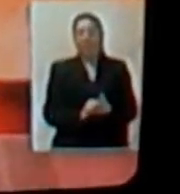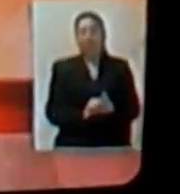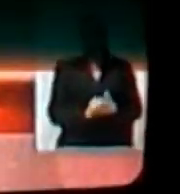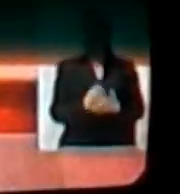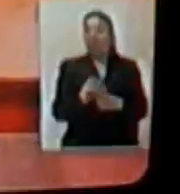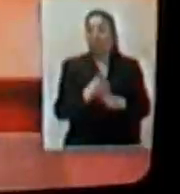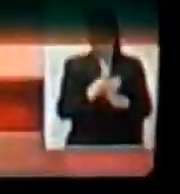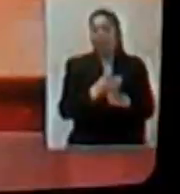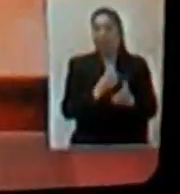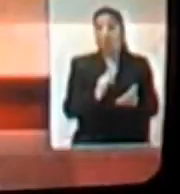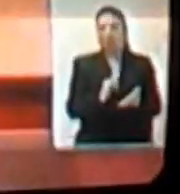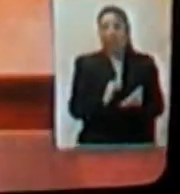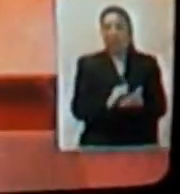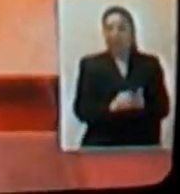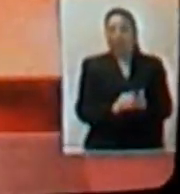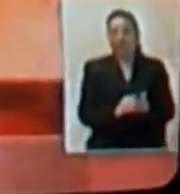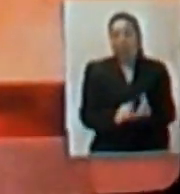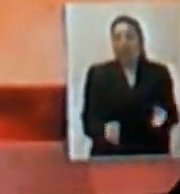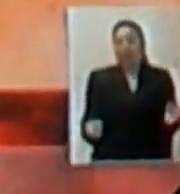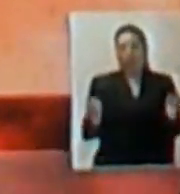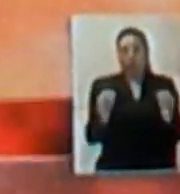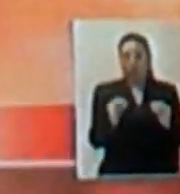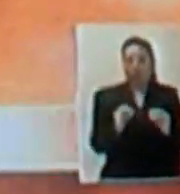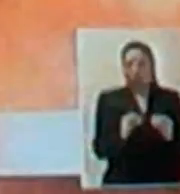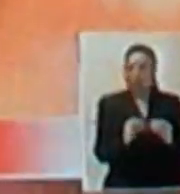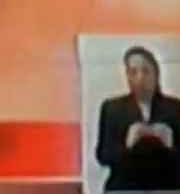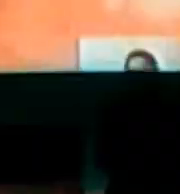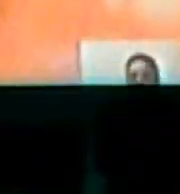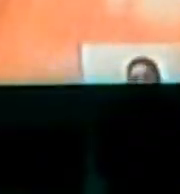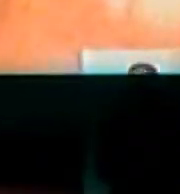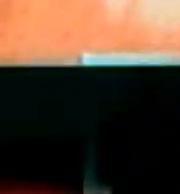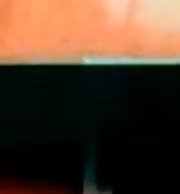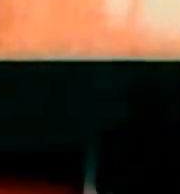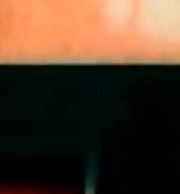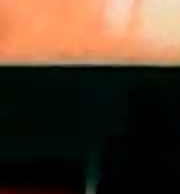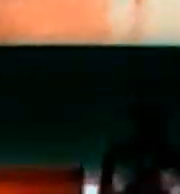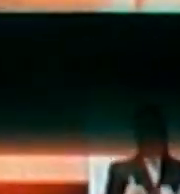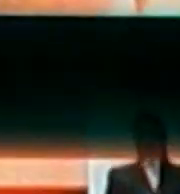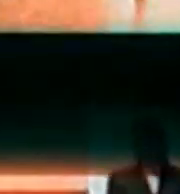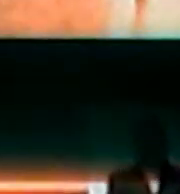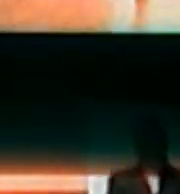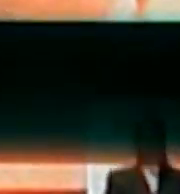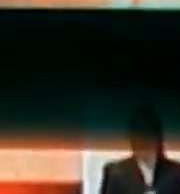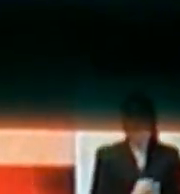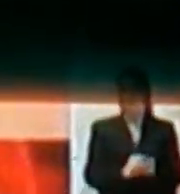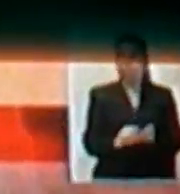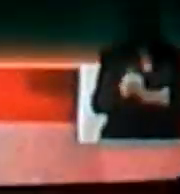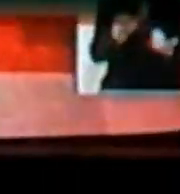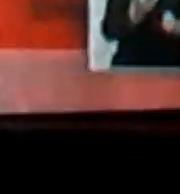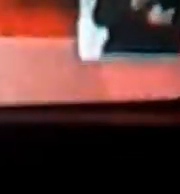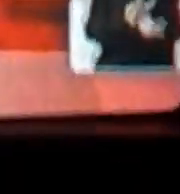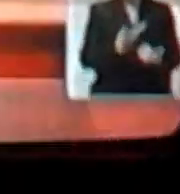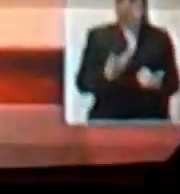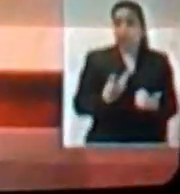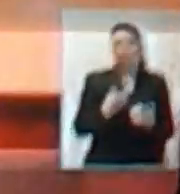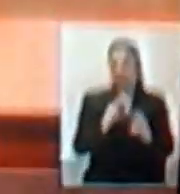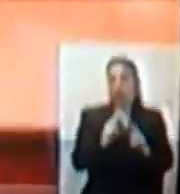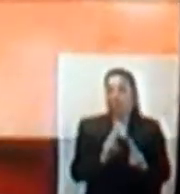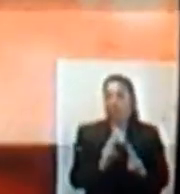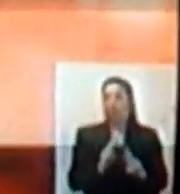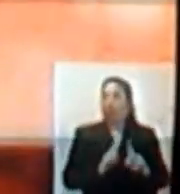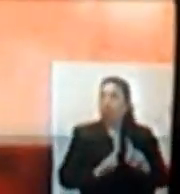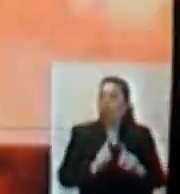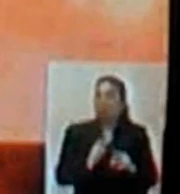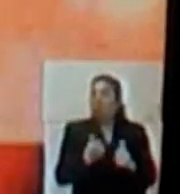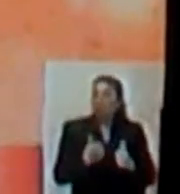el desorden en el sector y que en estos meses con este gobierno hemos visto